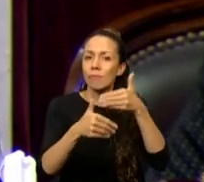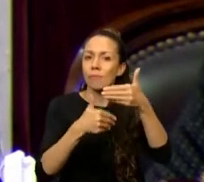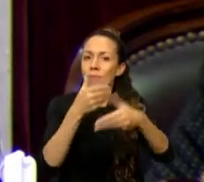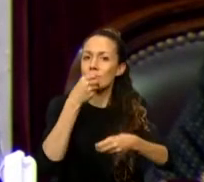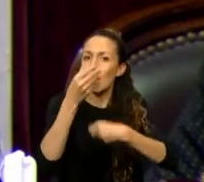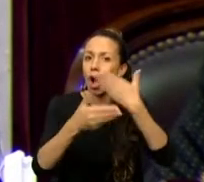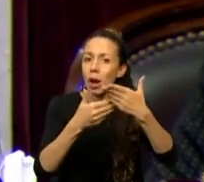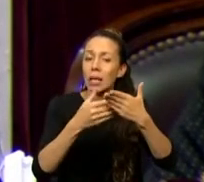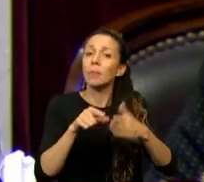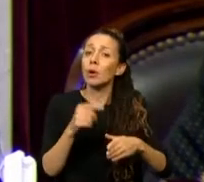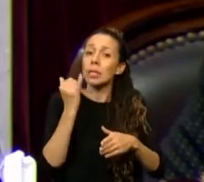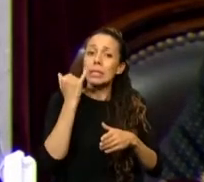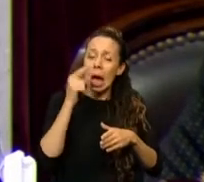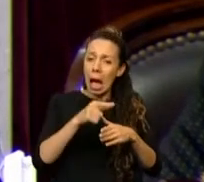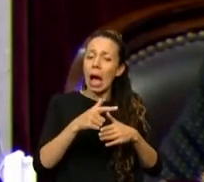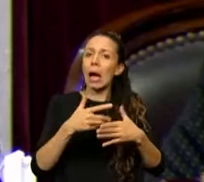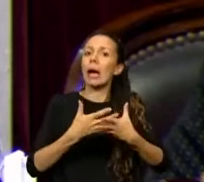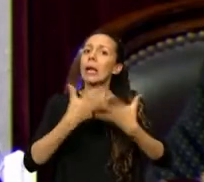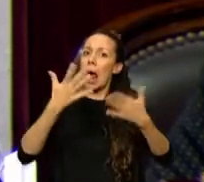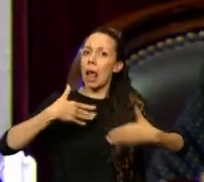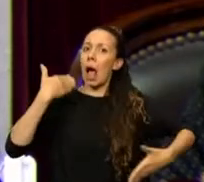marcos regulatorios que se vienen trabajando desde